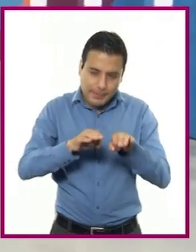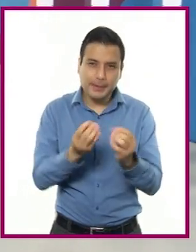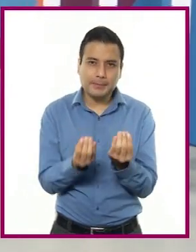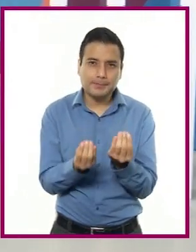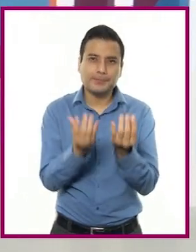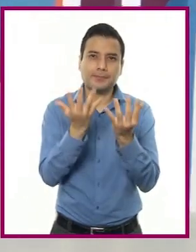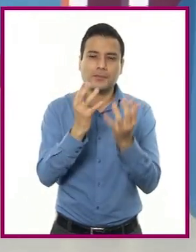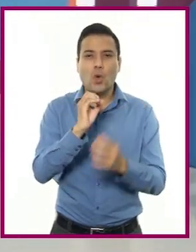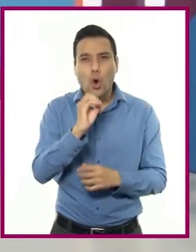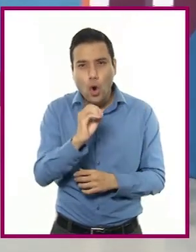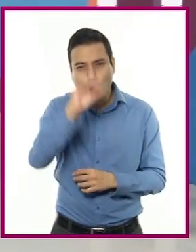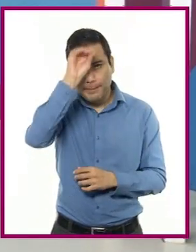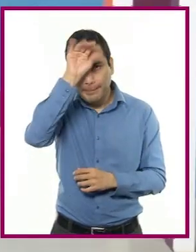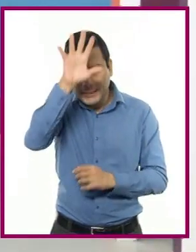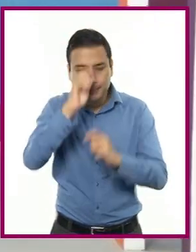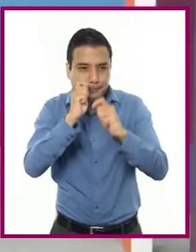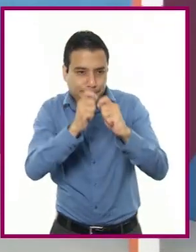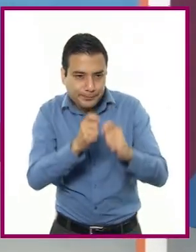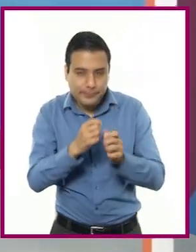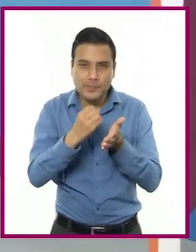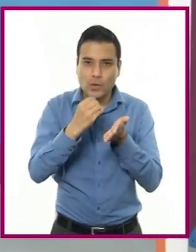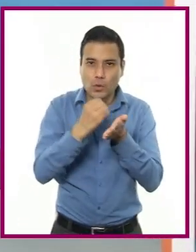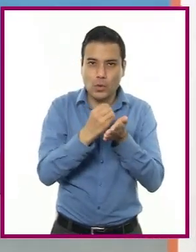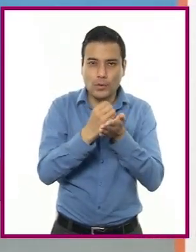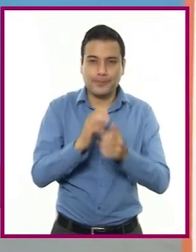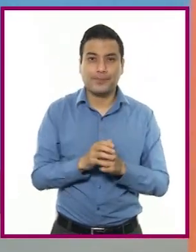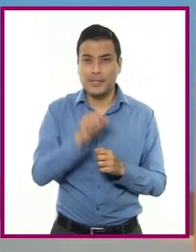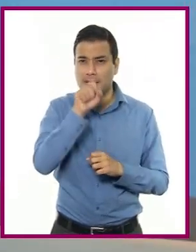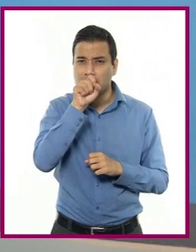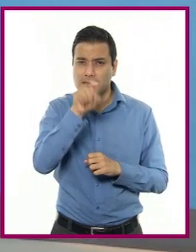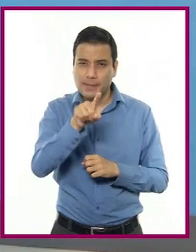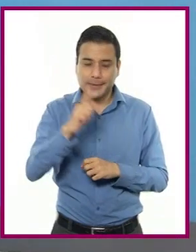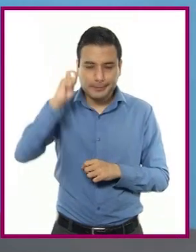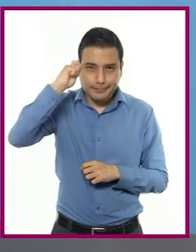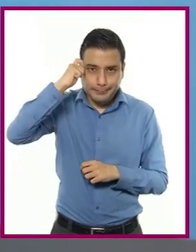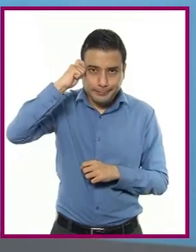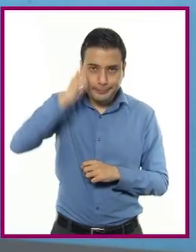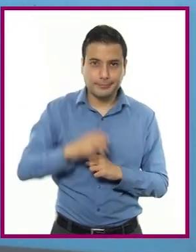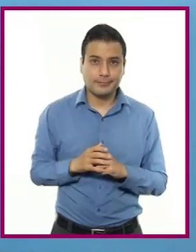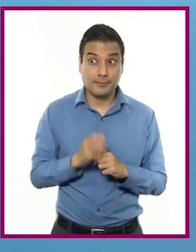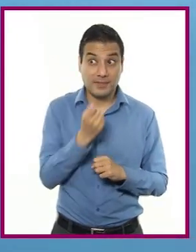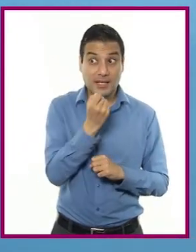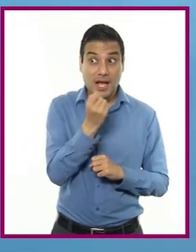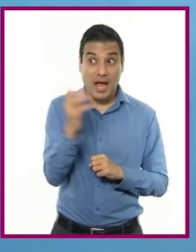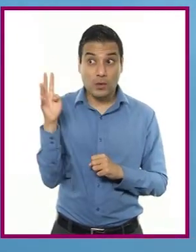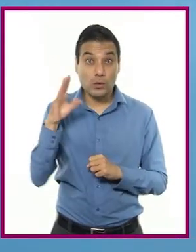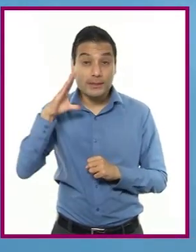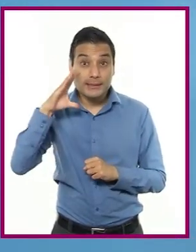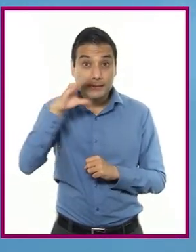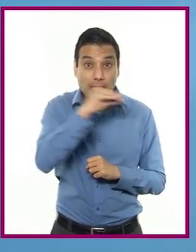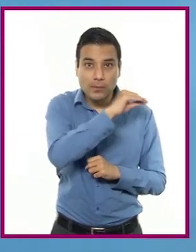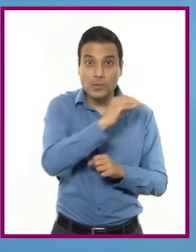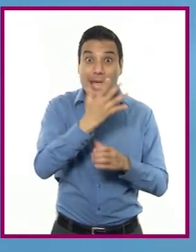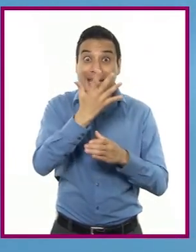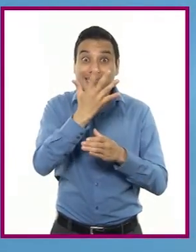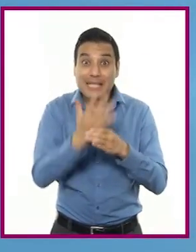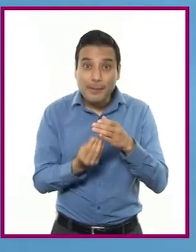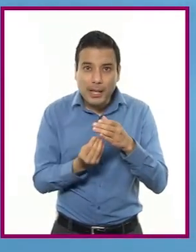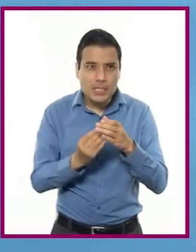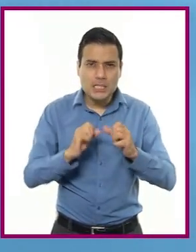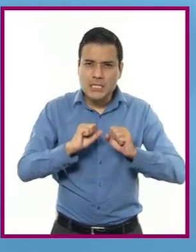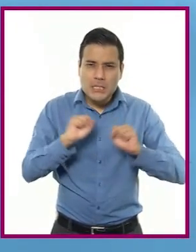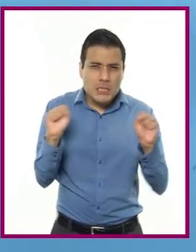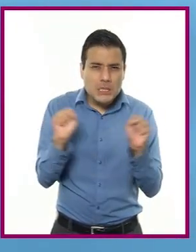minas de oro, aunque también se les empleaba en el trabajo doméstico. Algunos de ellos lograron escapar a zonas poco